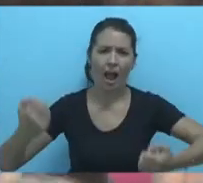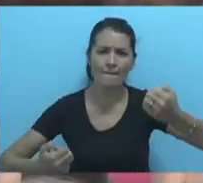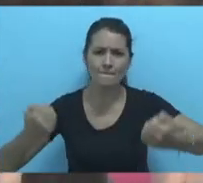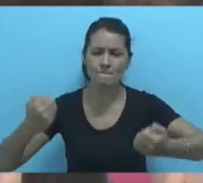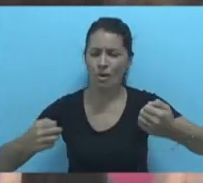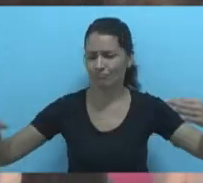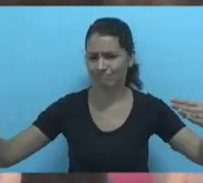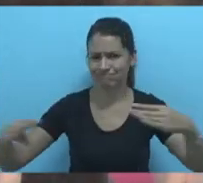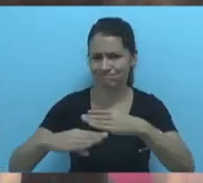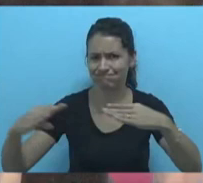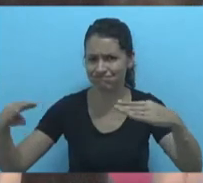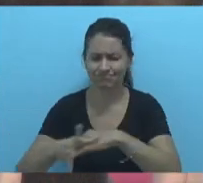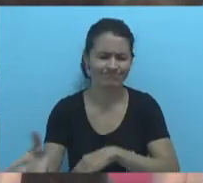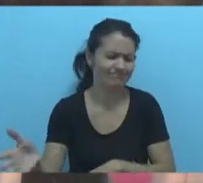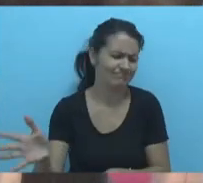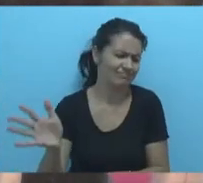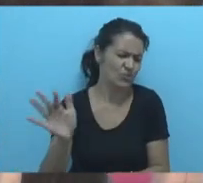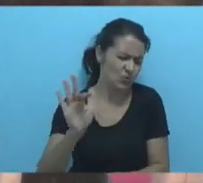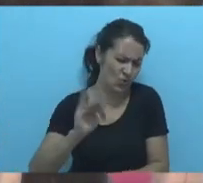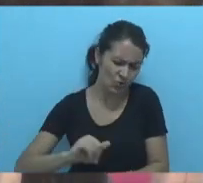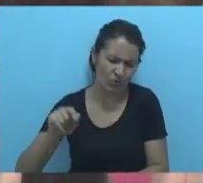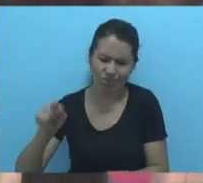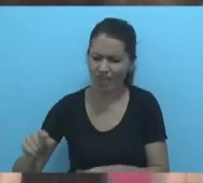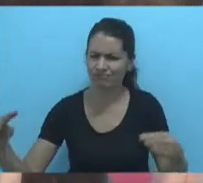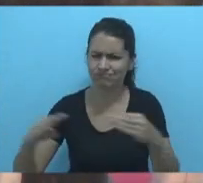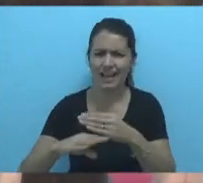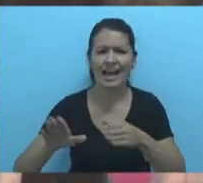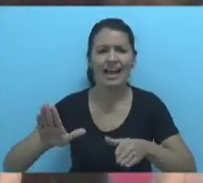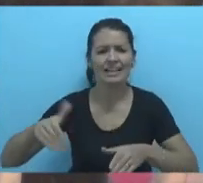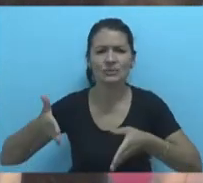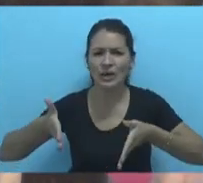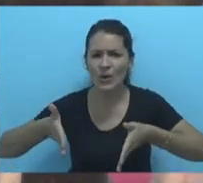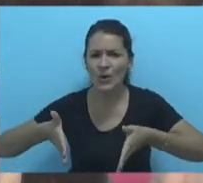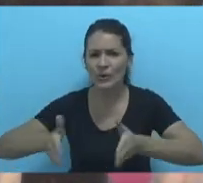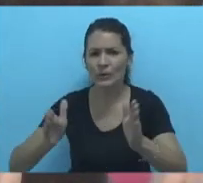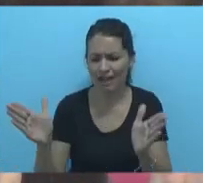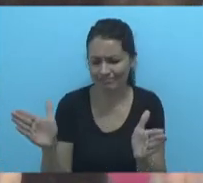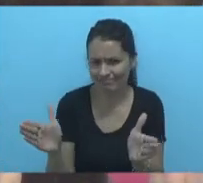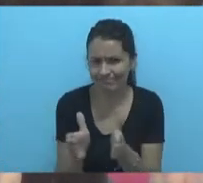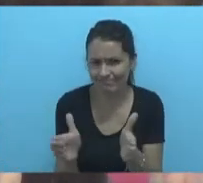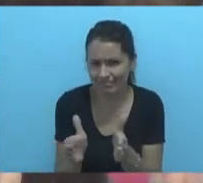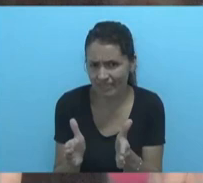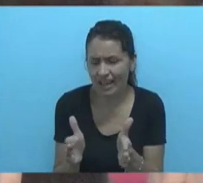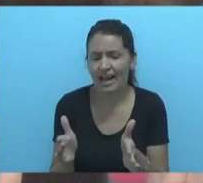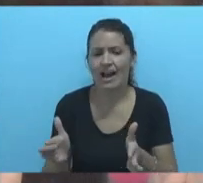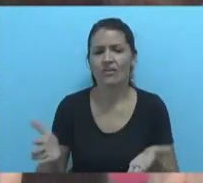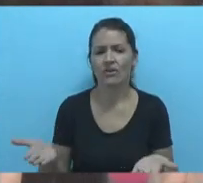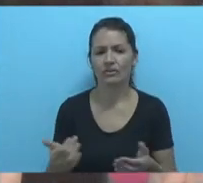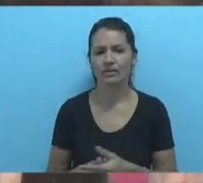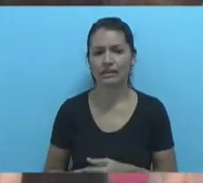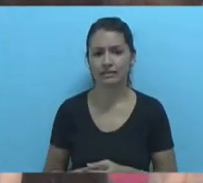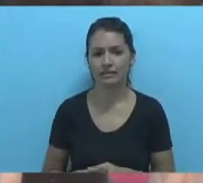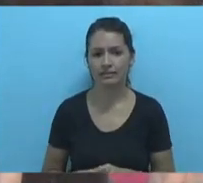días, sino además que ha quedado una ruta con una trocha mucho más angosta de lo que estamos acostumbrados en este